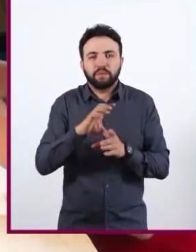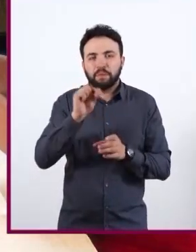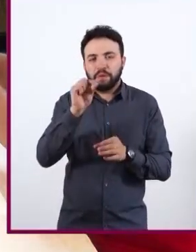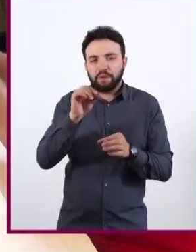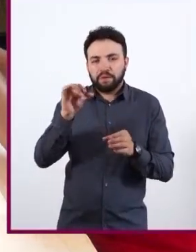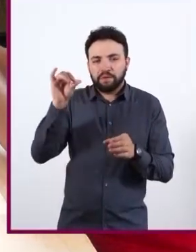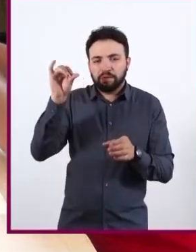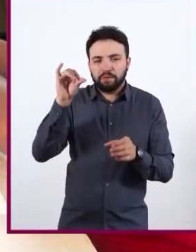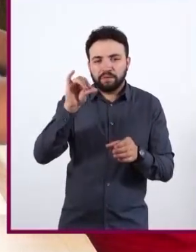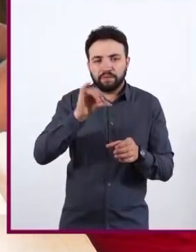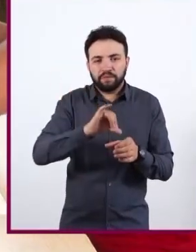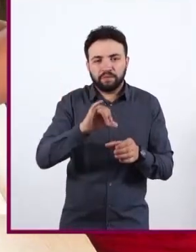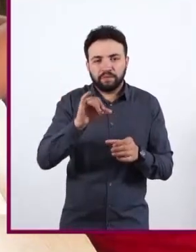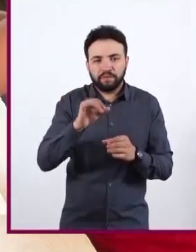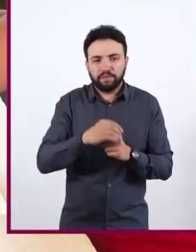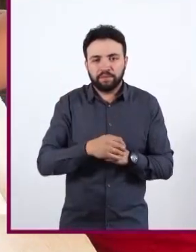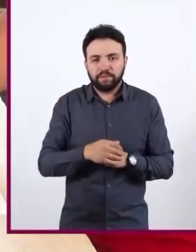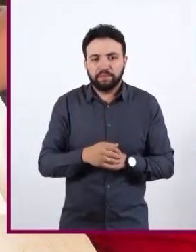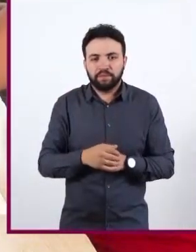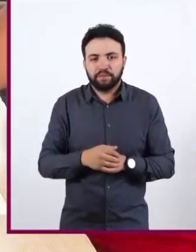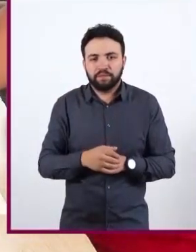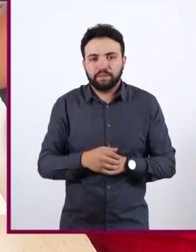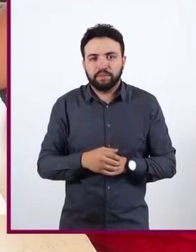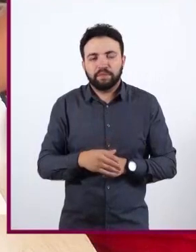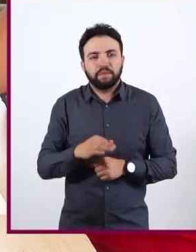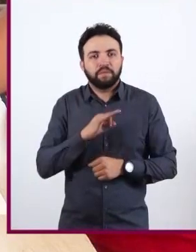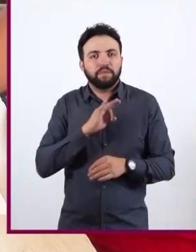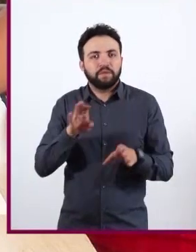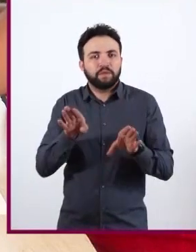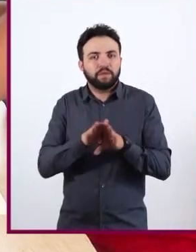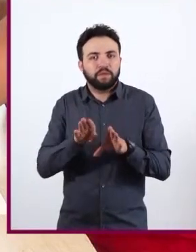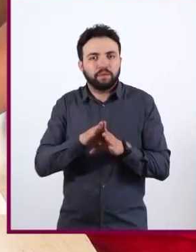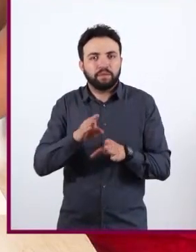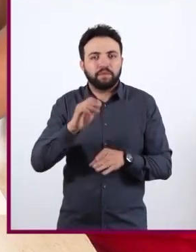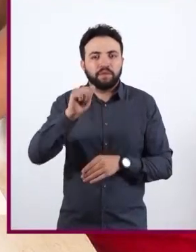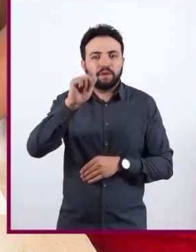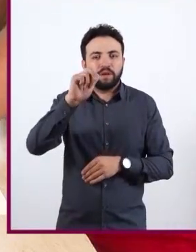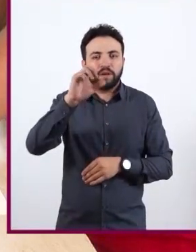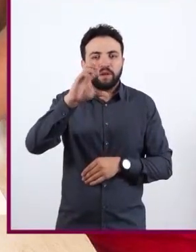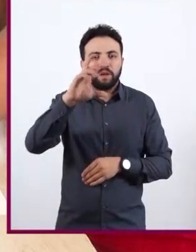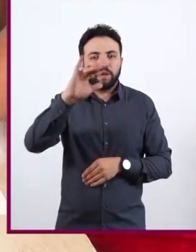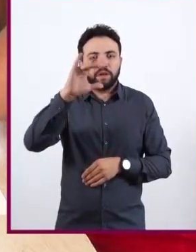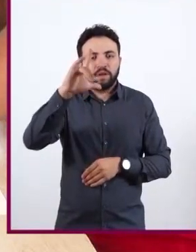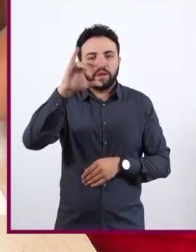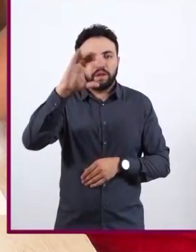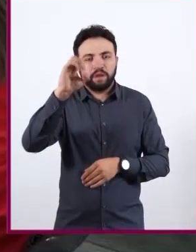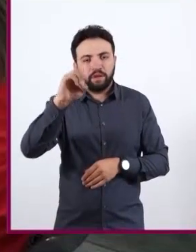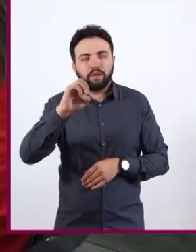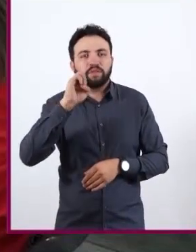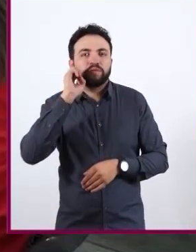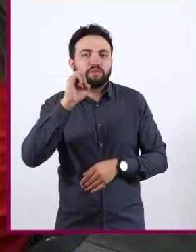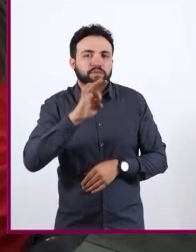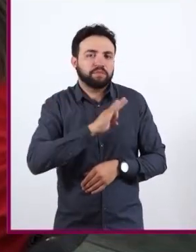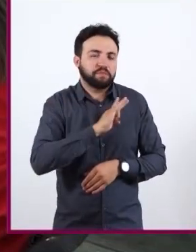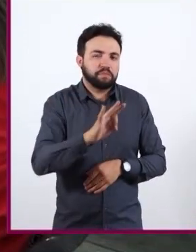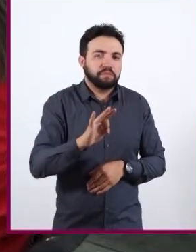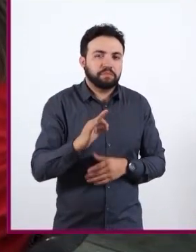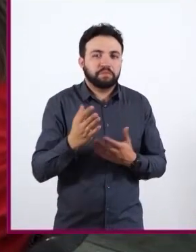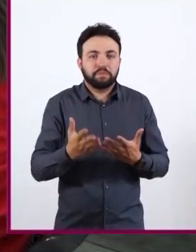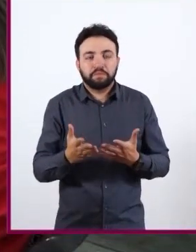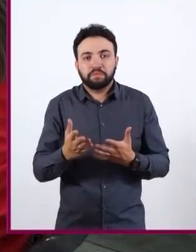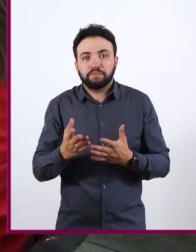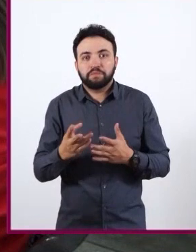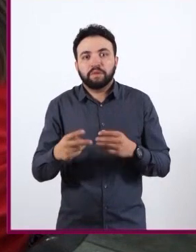una pequeña cantidad sobre el acrílico. Eso puede ser un acrílico o puede ser también un